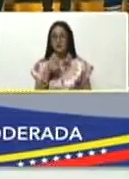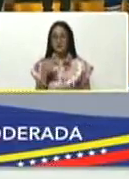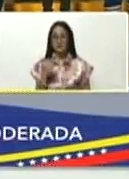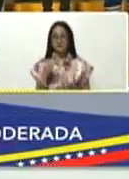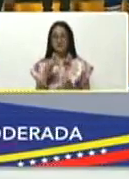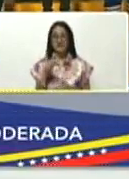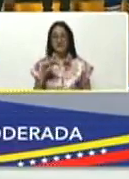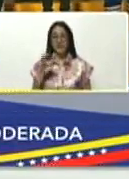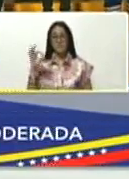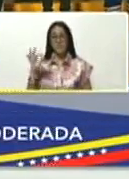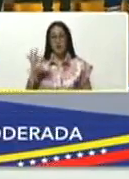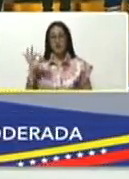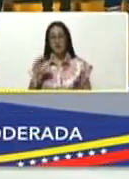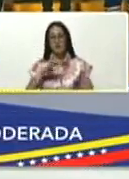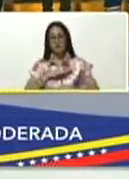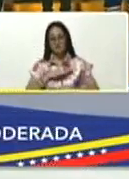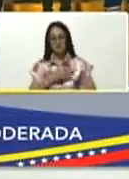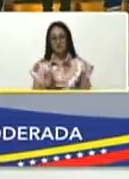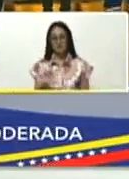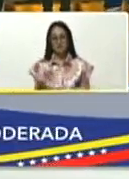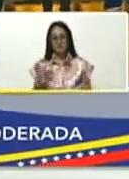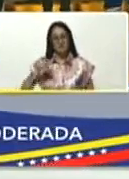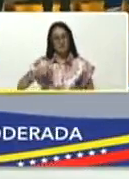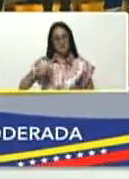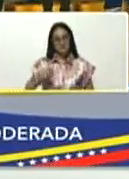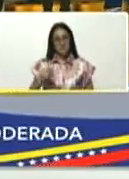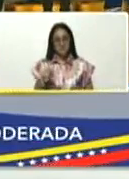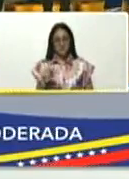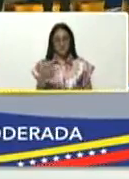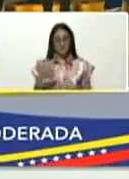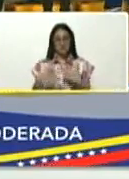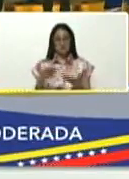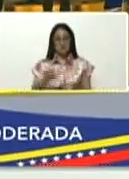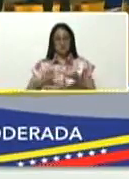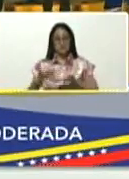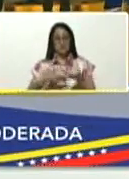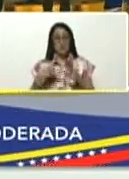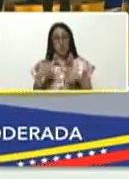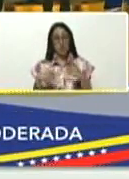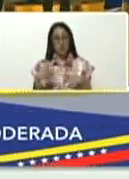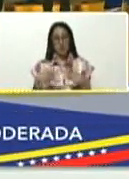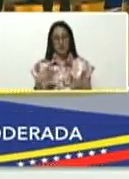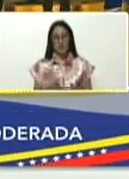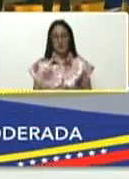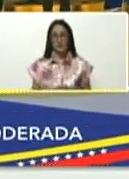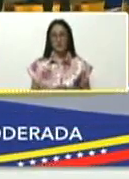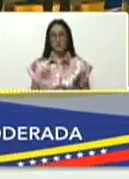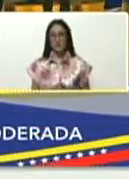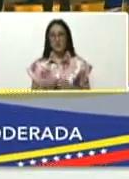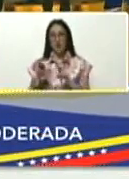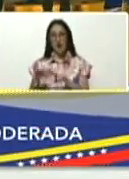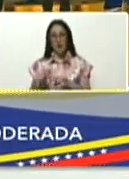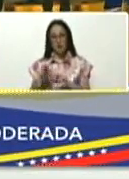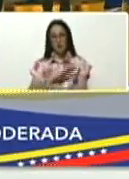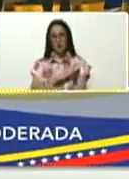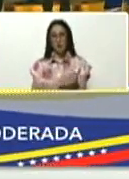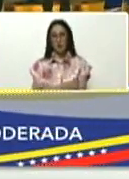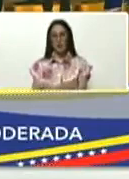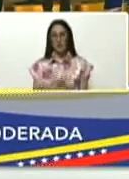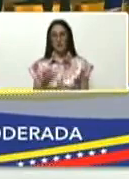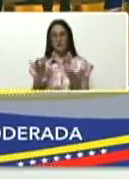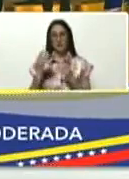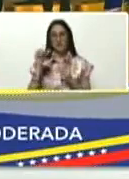capacidad para satisfacer las necesidades de ese gran mercado productivo, de una agricultura poderosa, como nos